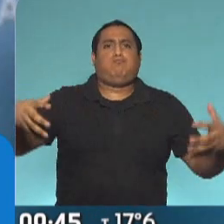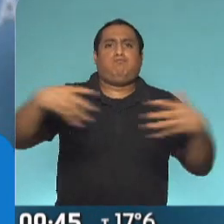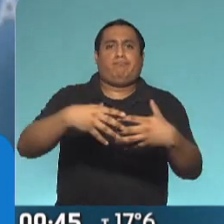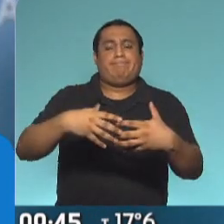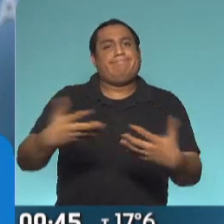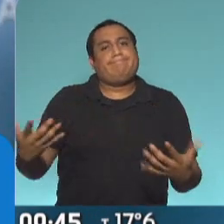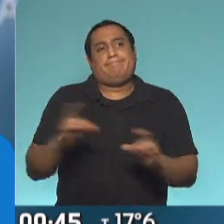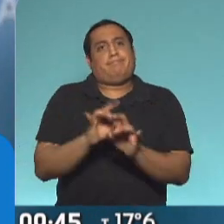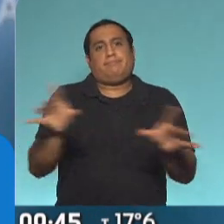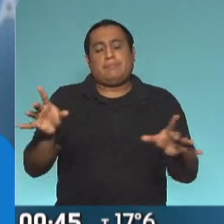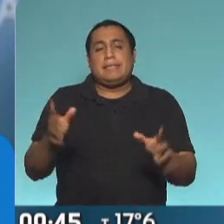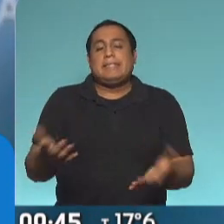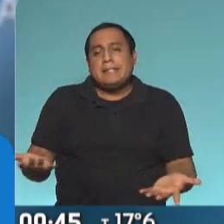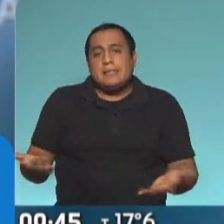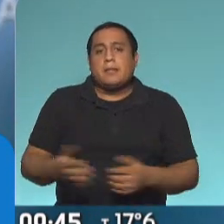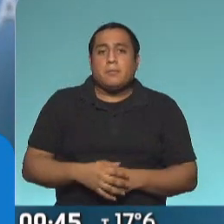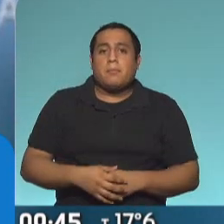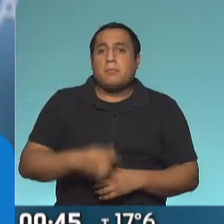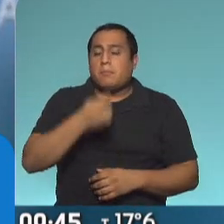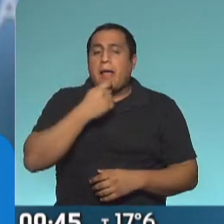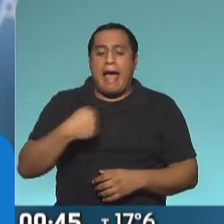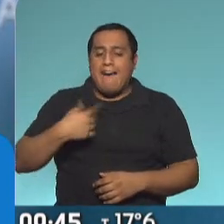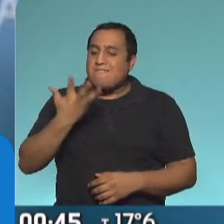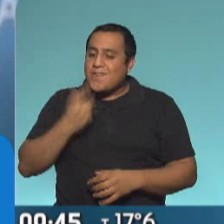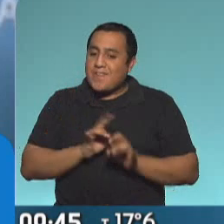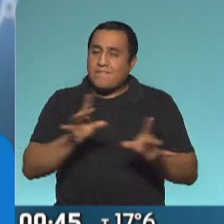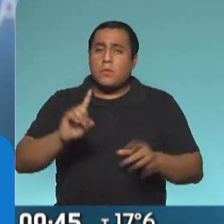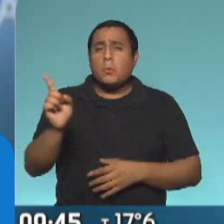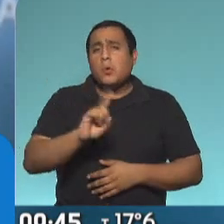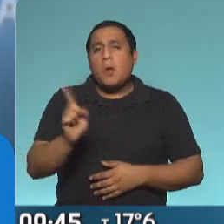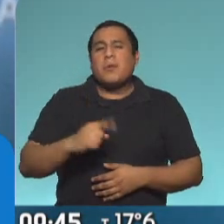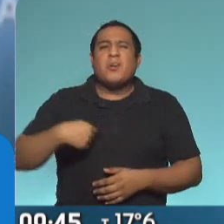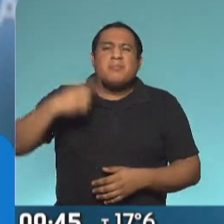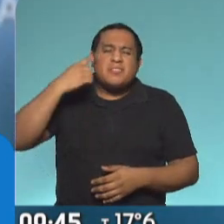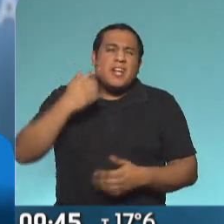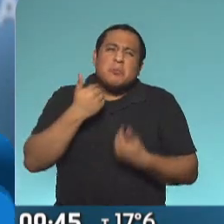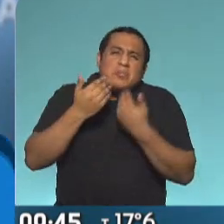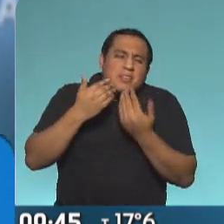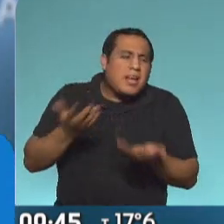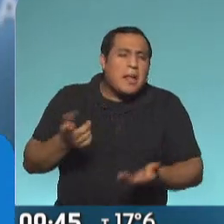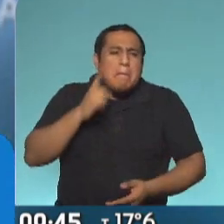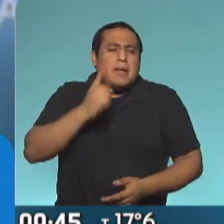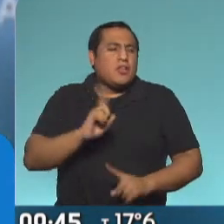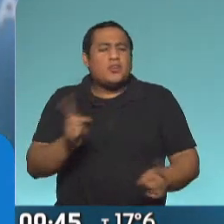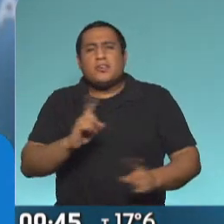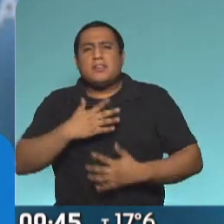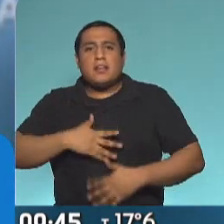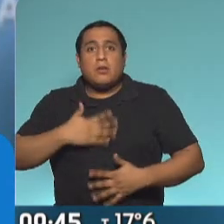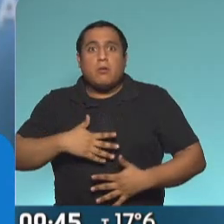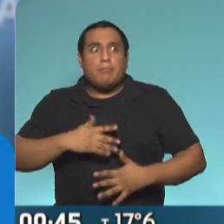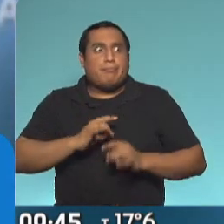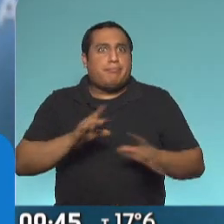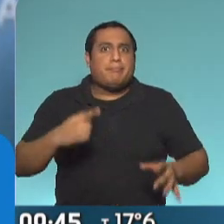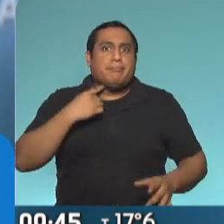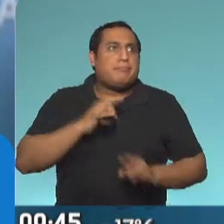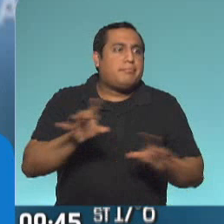que no quiere decir que alguien quiera generar un brote sino que por subestimar los síntomas o por no percibir el riesgo se pueden generar esas